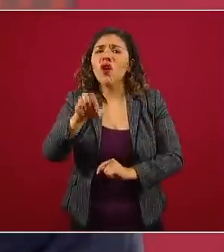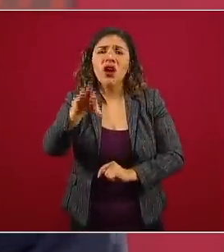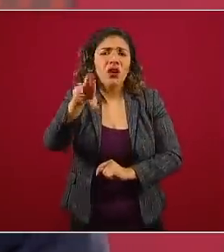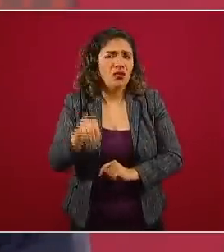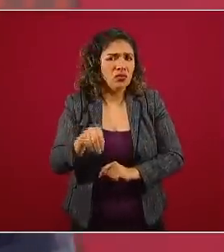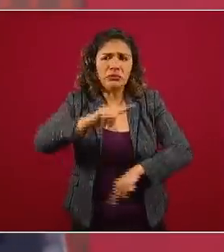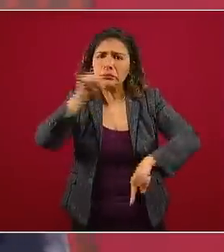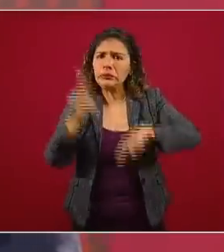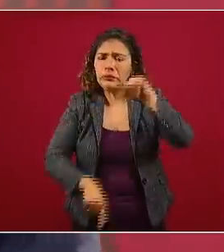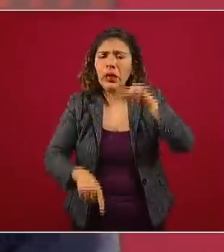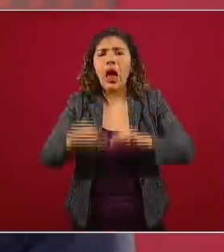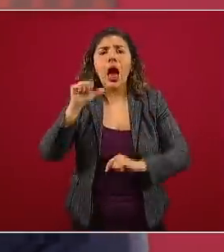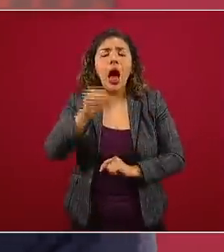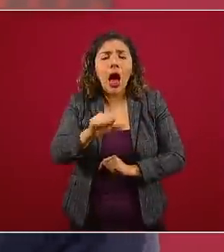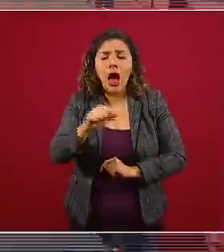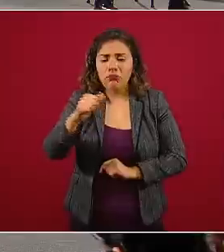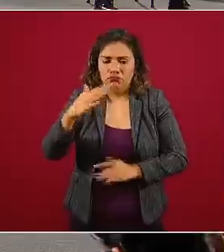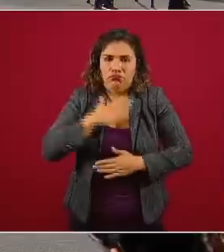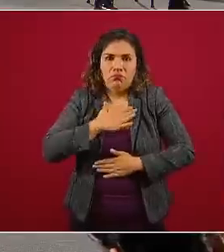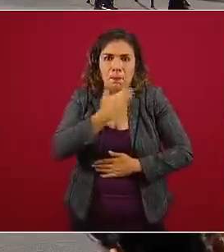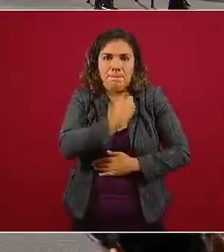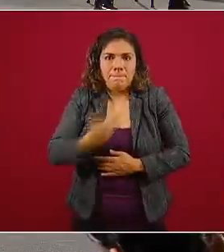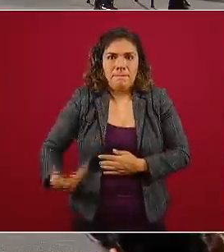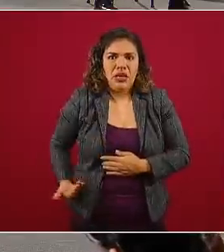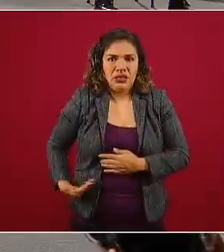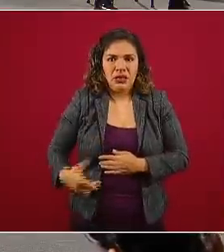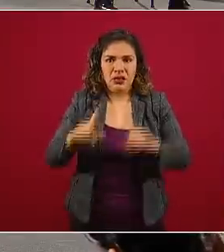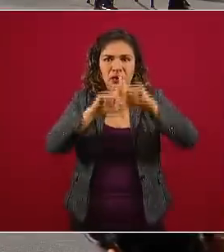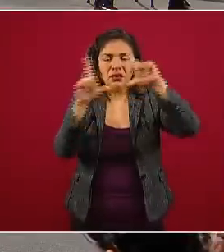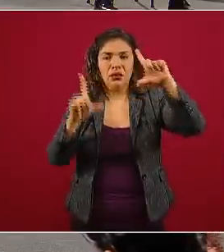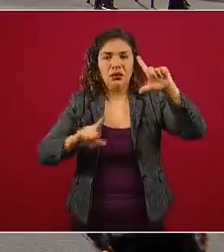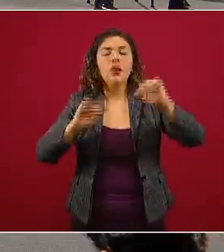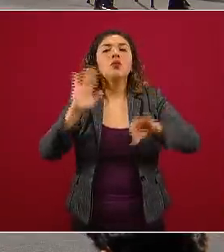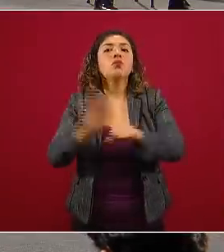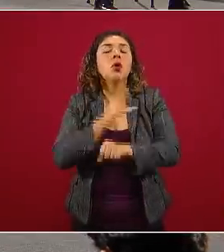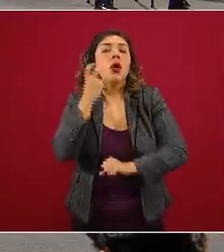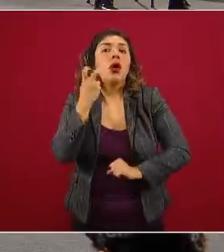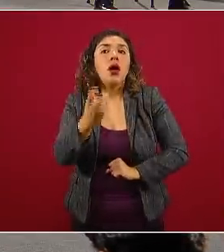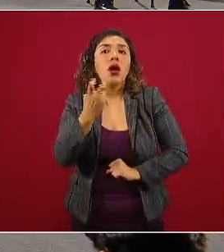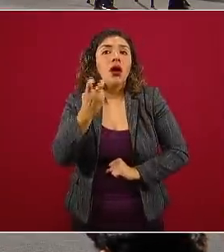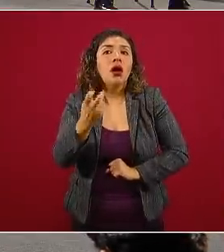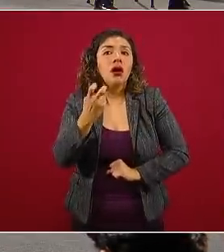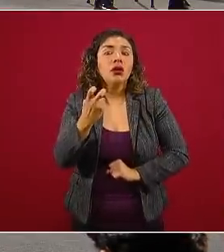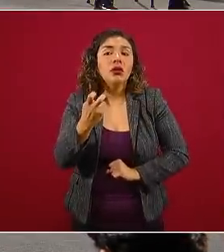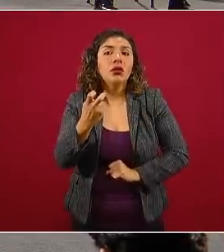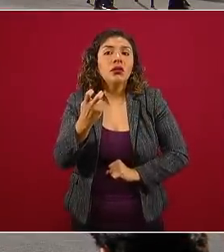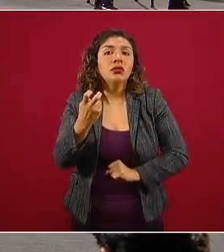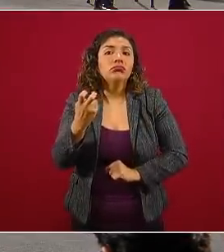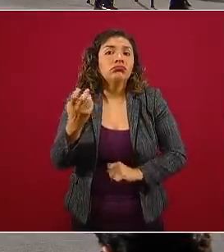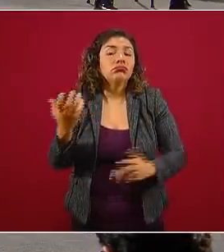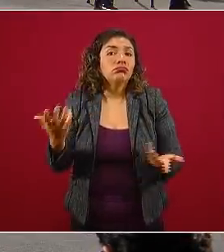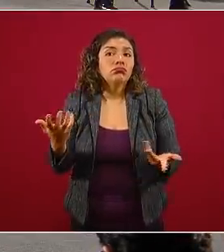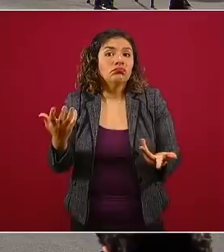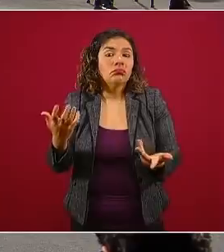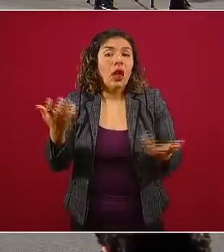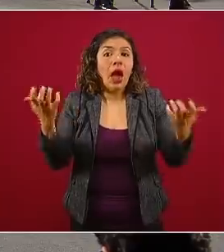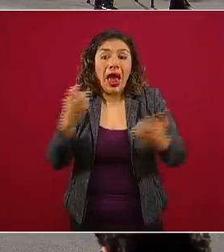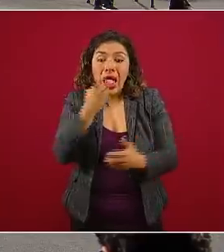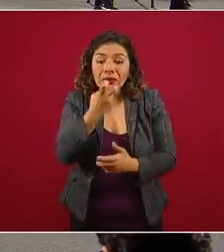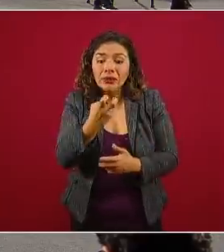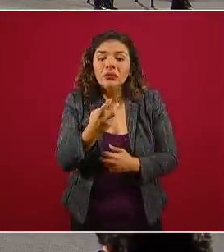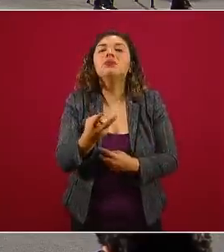al presidente de la república porque eso fue lo que este género